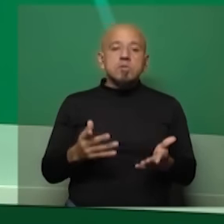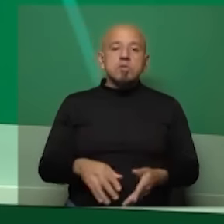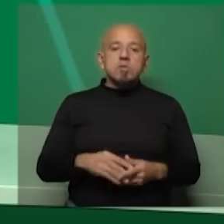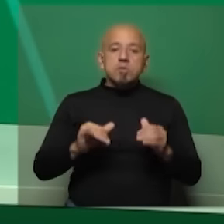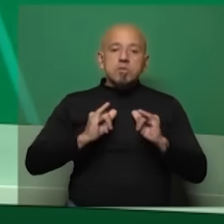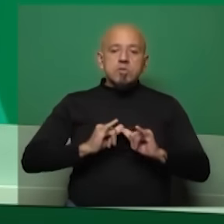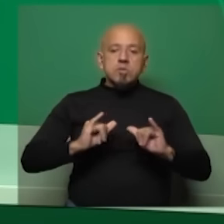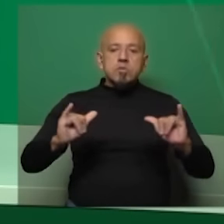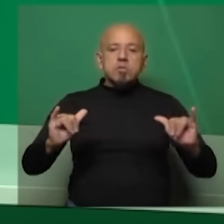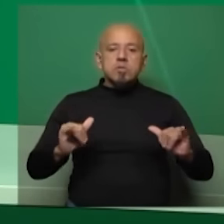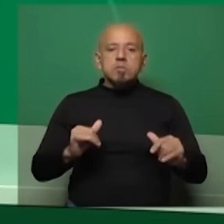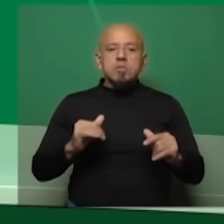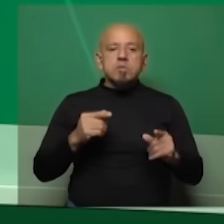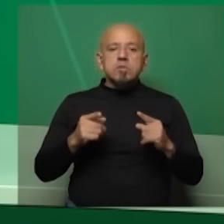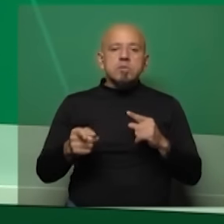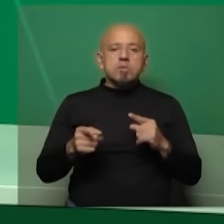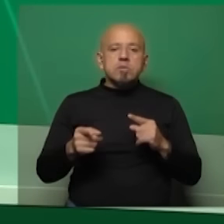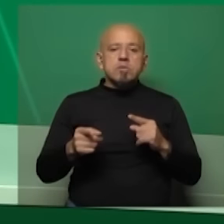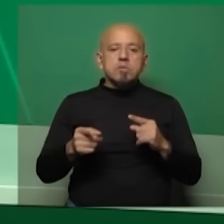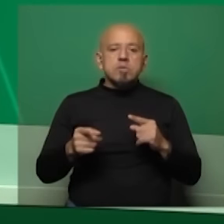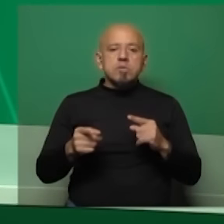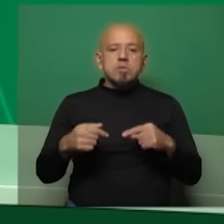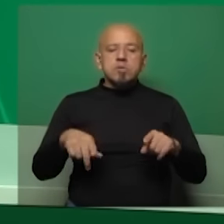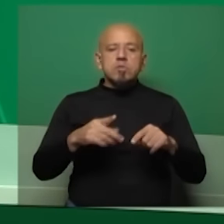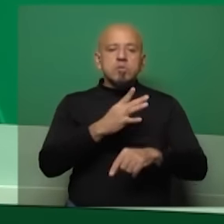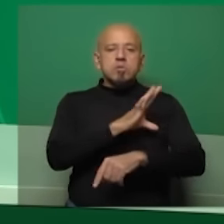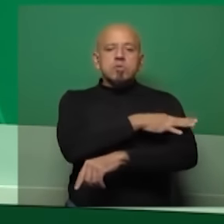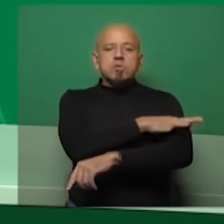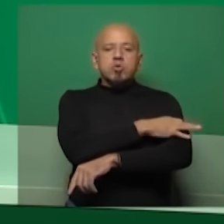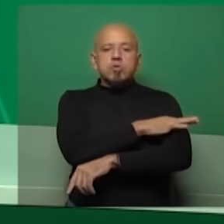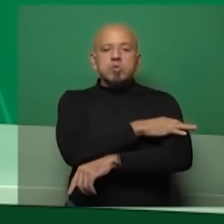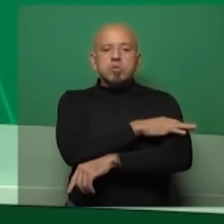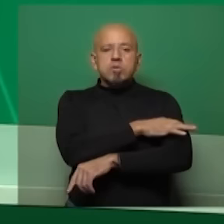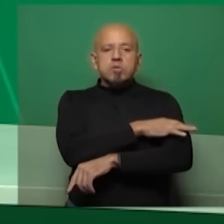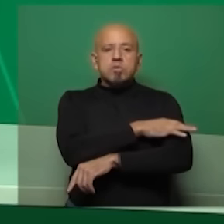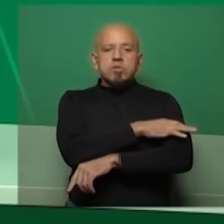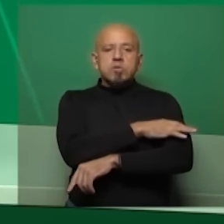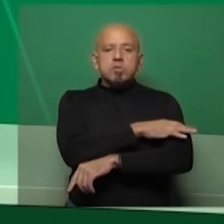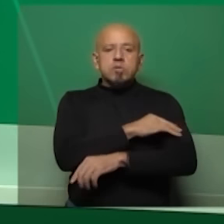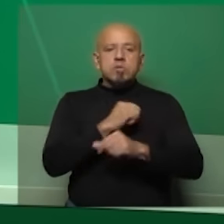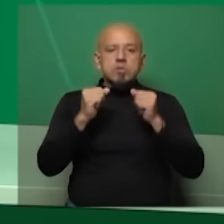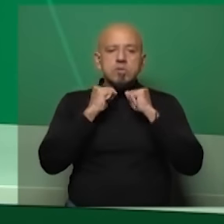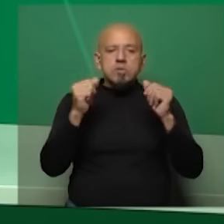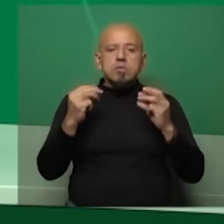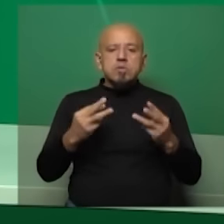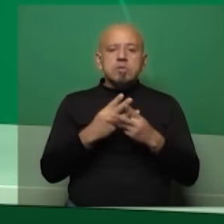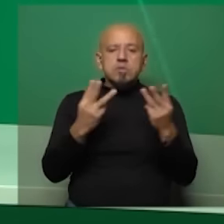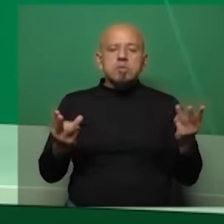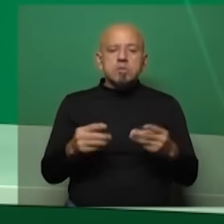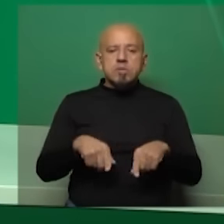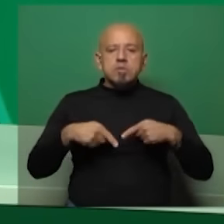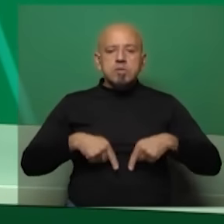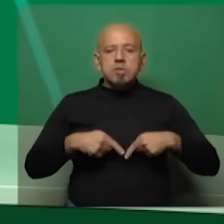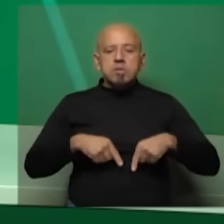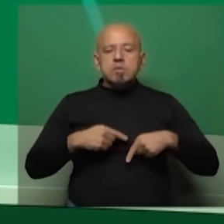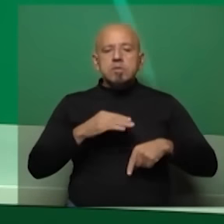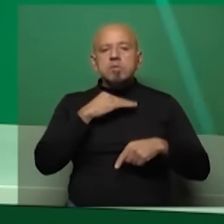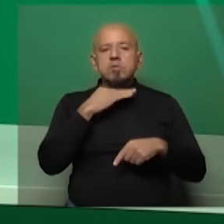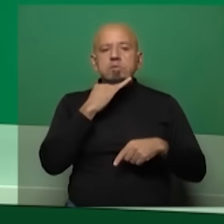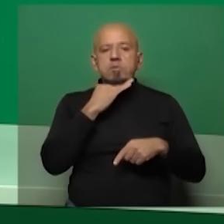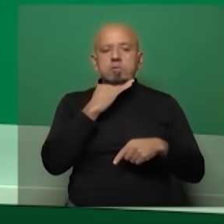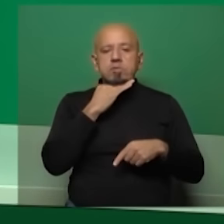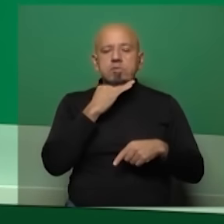campaña. Y el jefe de campaña de Yamandú Orsi y secretario general de la Intendencia de Canelones, Francisco Legnani,